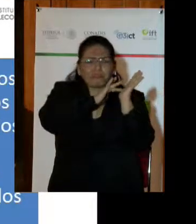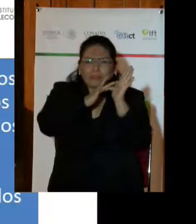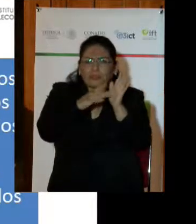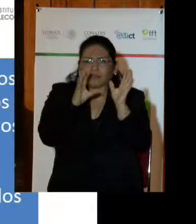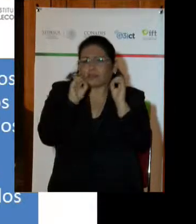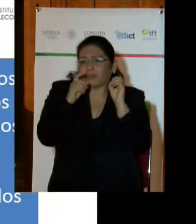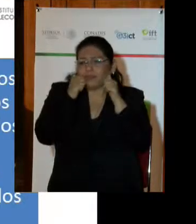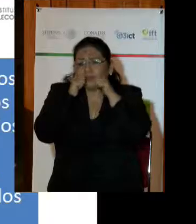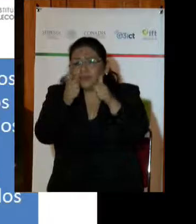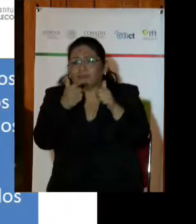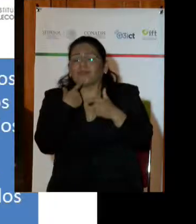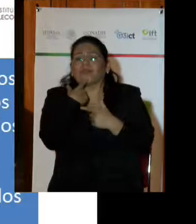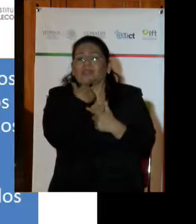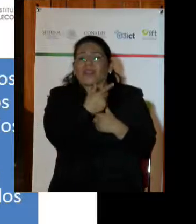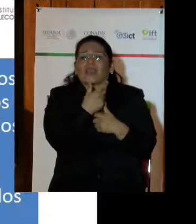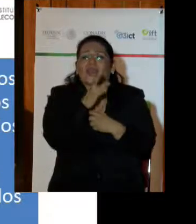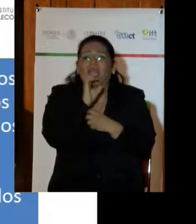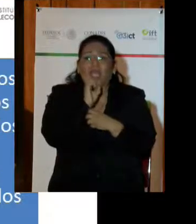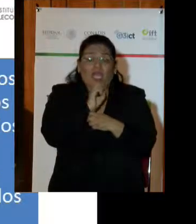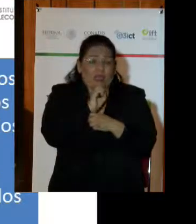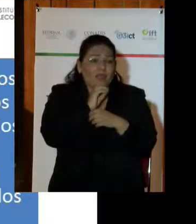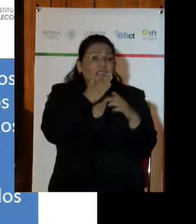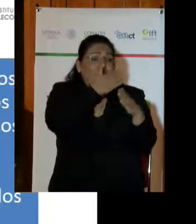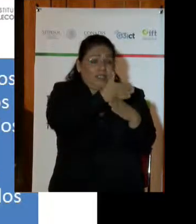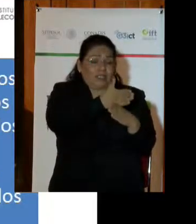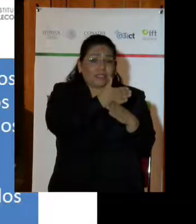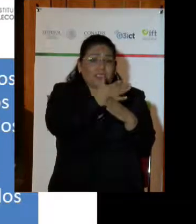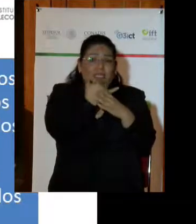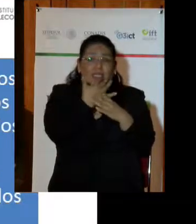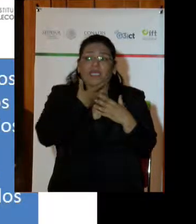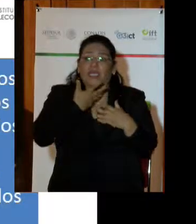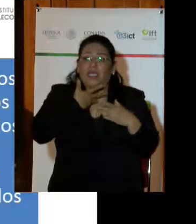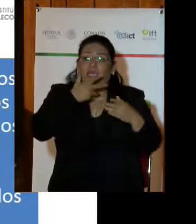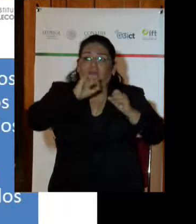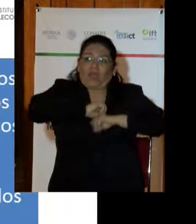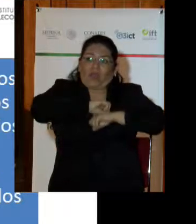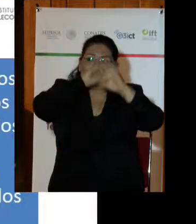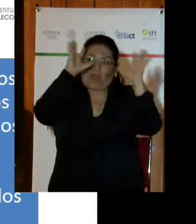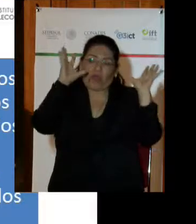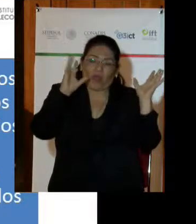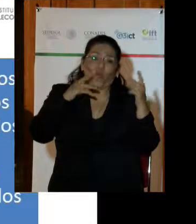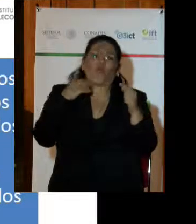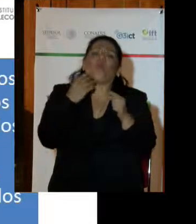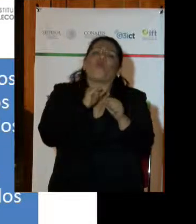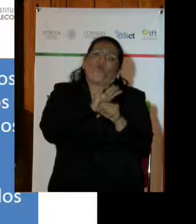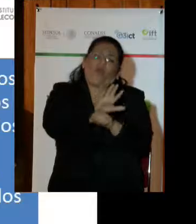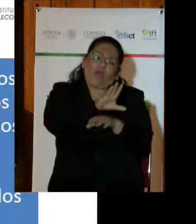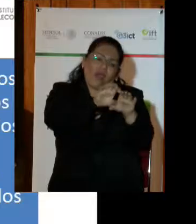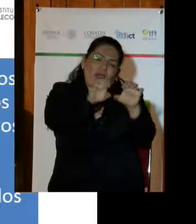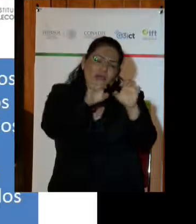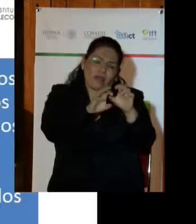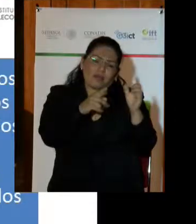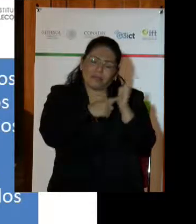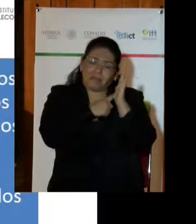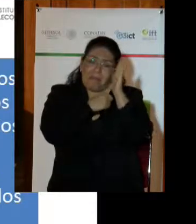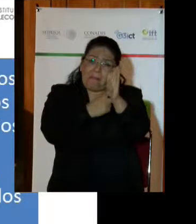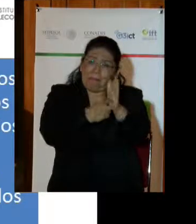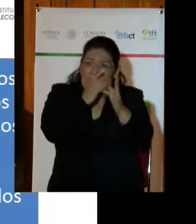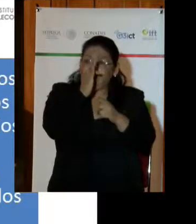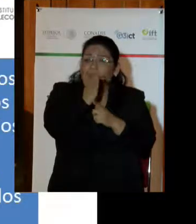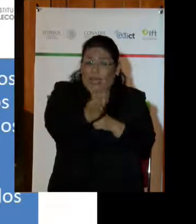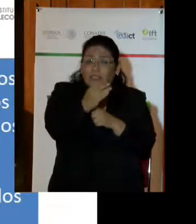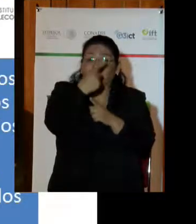y reclamaciones, el que haya claridad en cuanto a qué equipos están disponibles